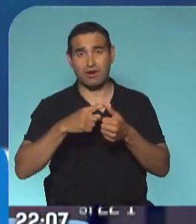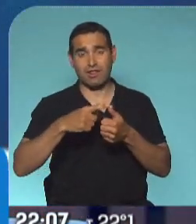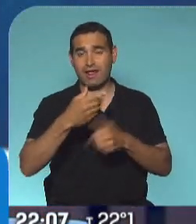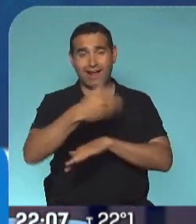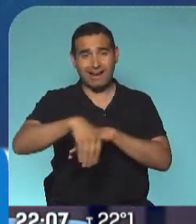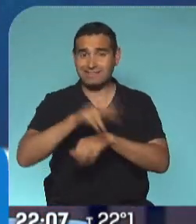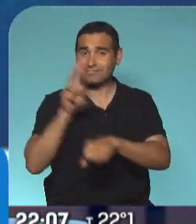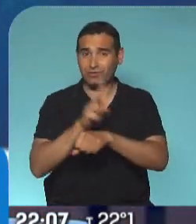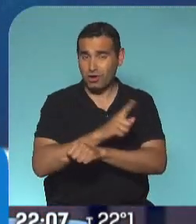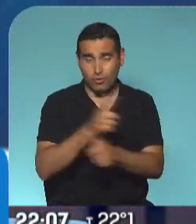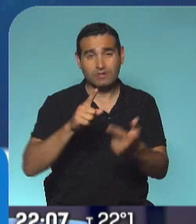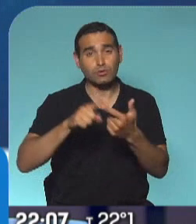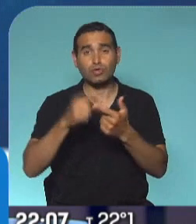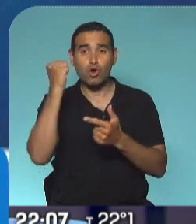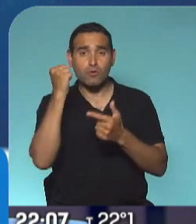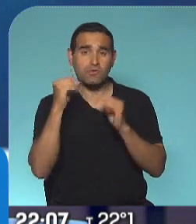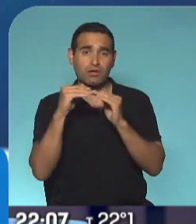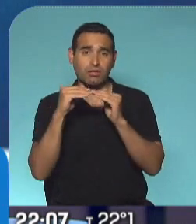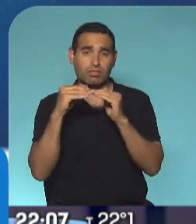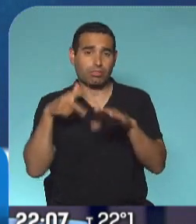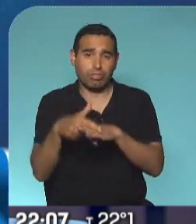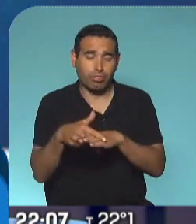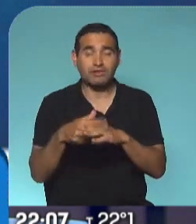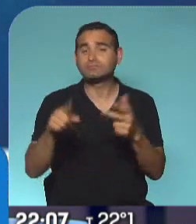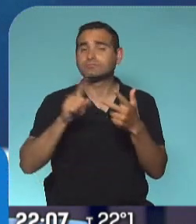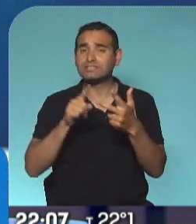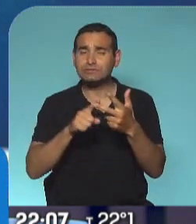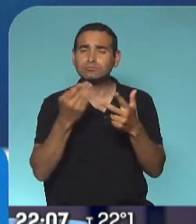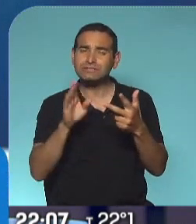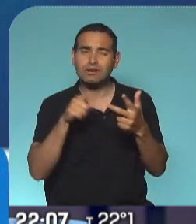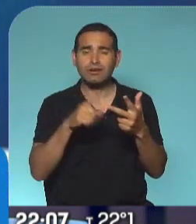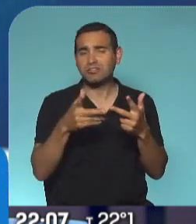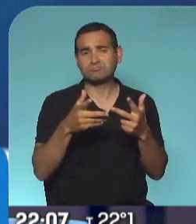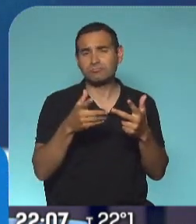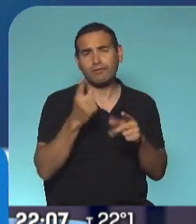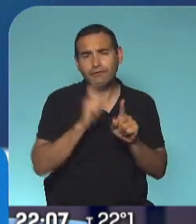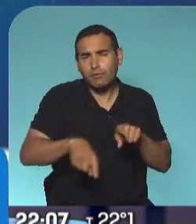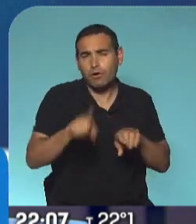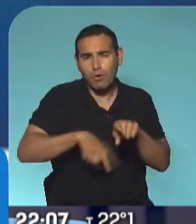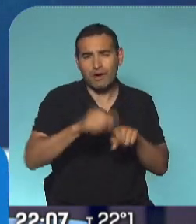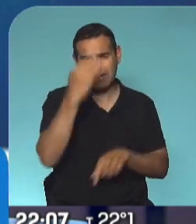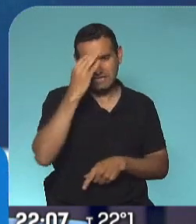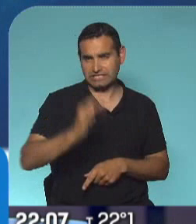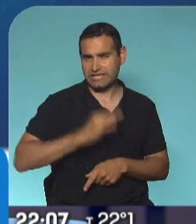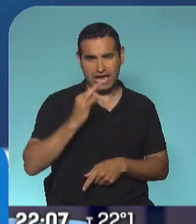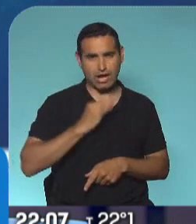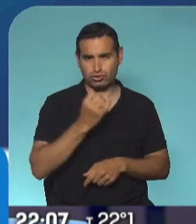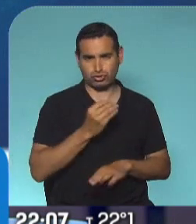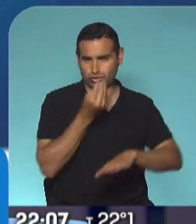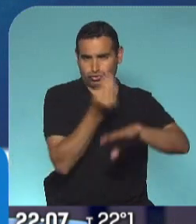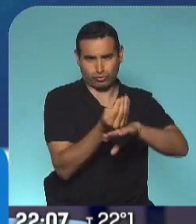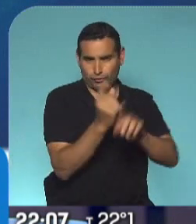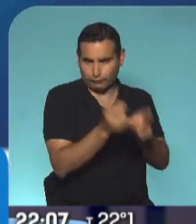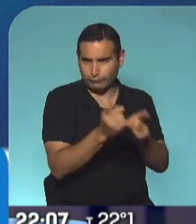la economía estancada, y el tercer factor podría ser el desgaste de 15 años de